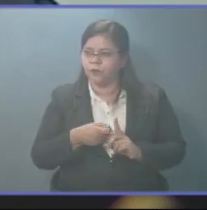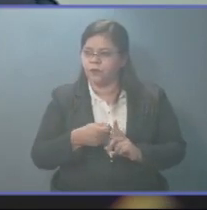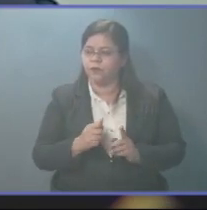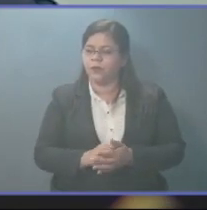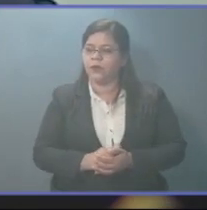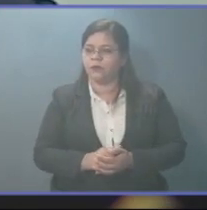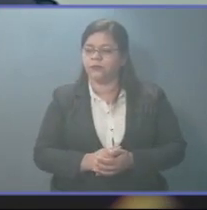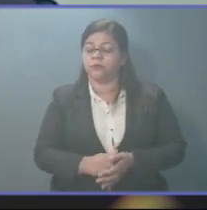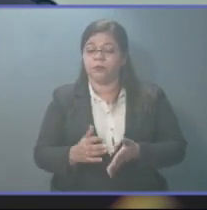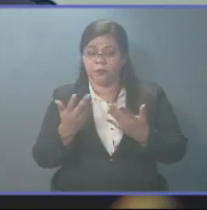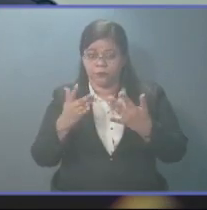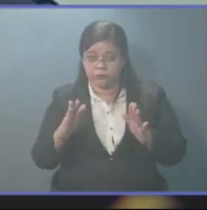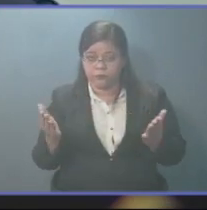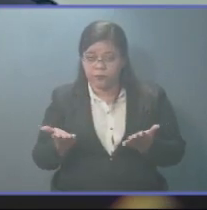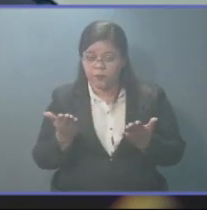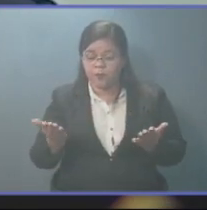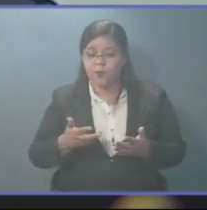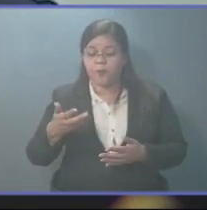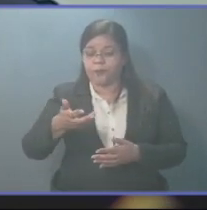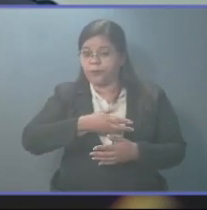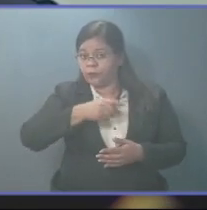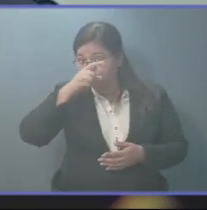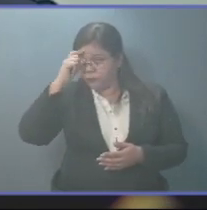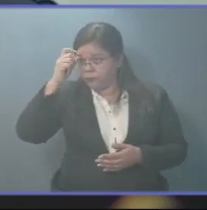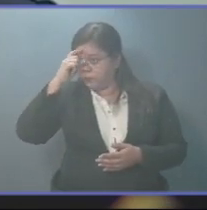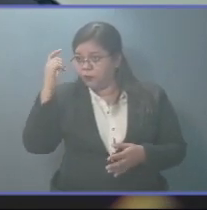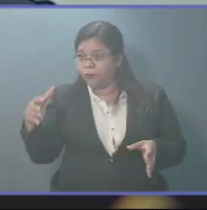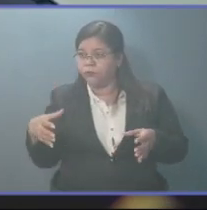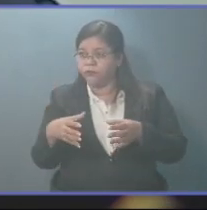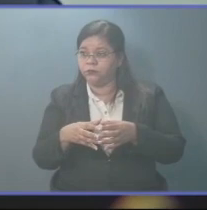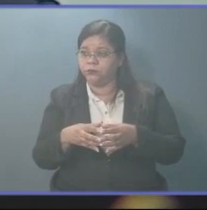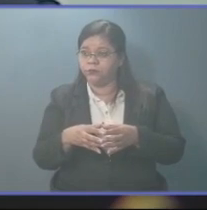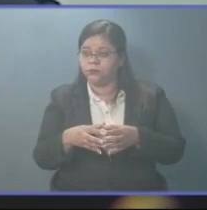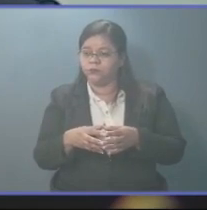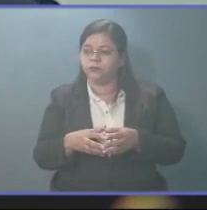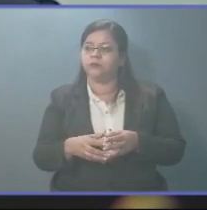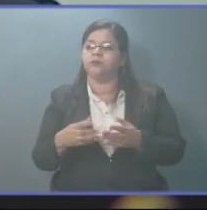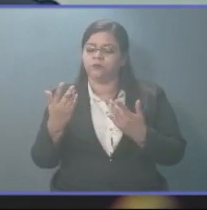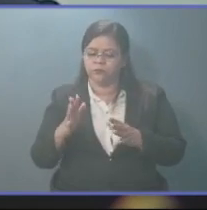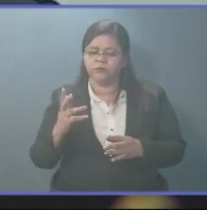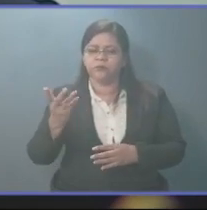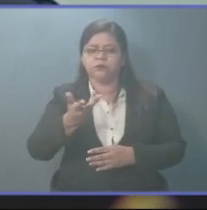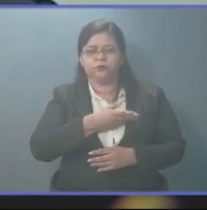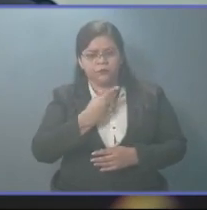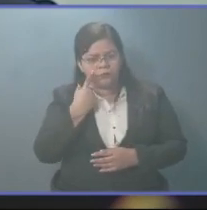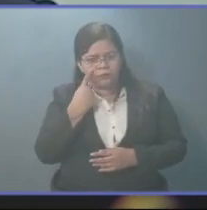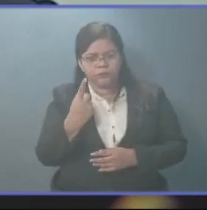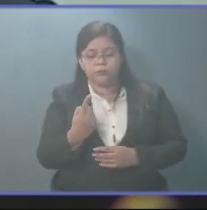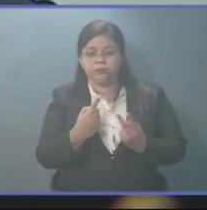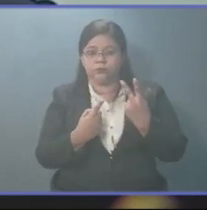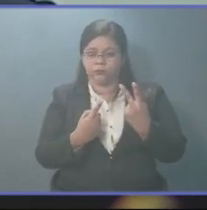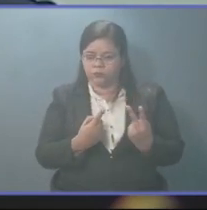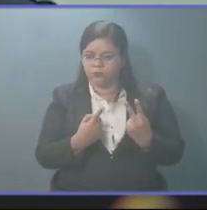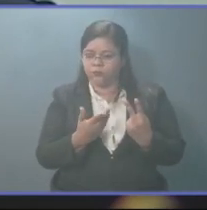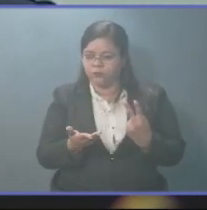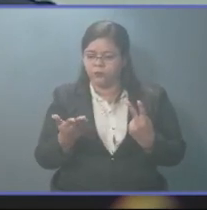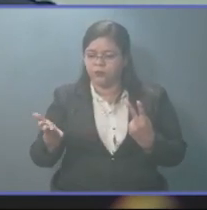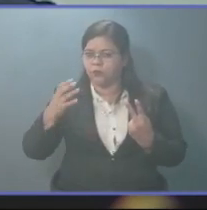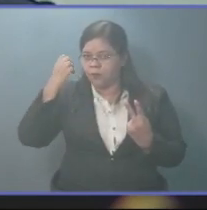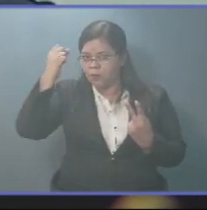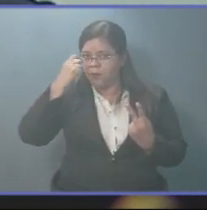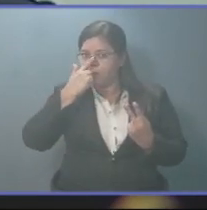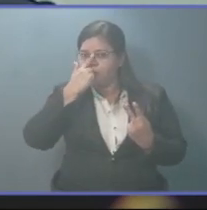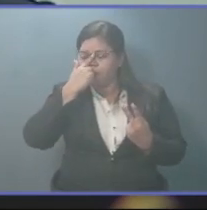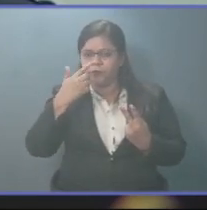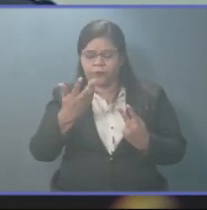Al llevar a cabo el trabajo encomendado a esta comisión ad hoc, nos hemos percatado que estas dos figuras, que son indispensables para